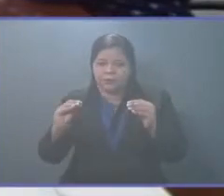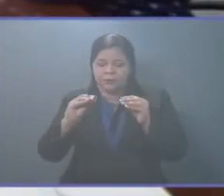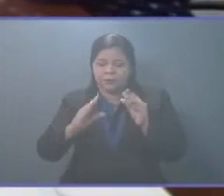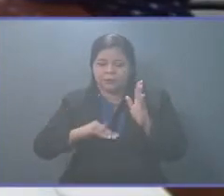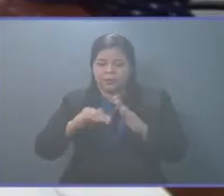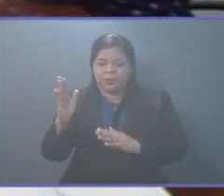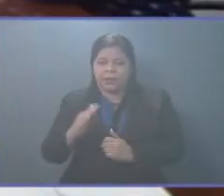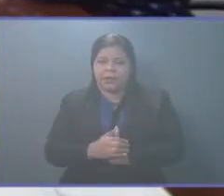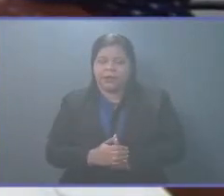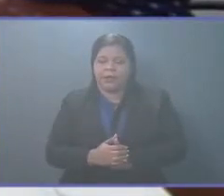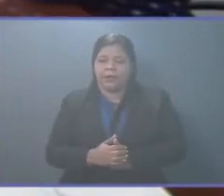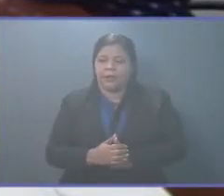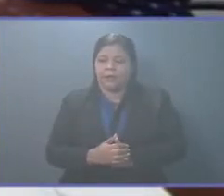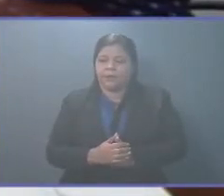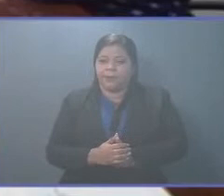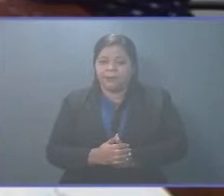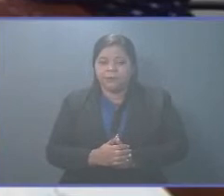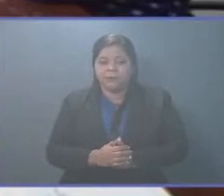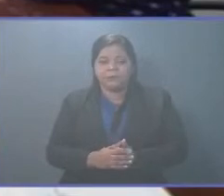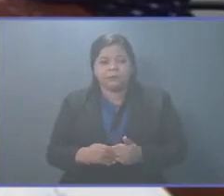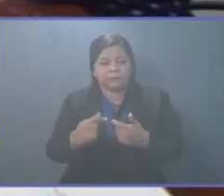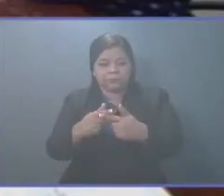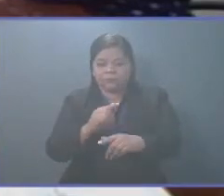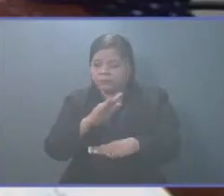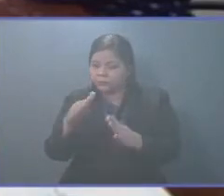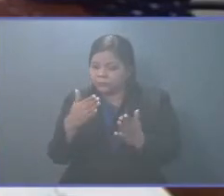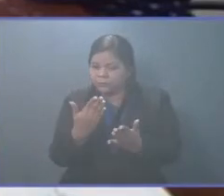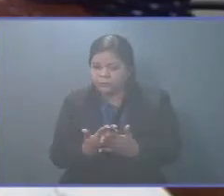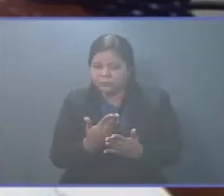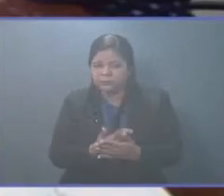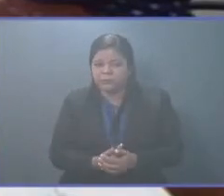a lo que realmente produce la riqueza en el país.